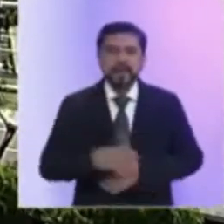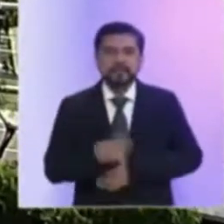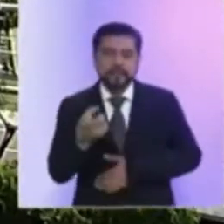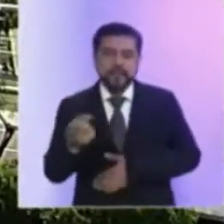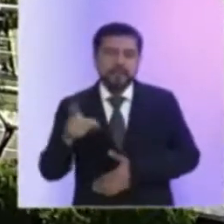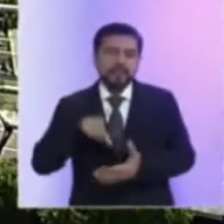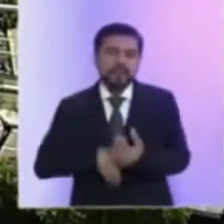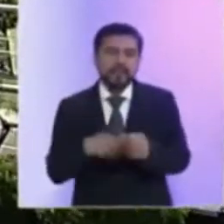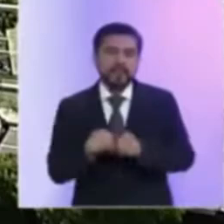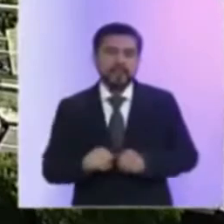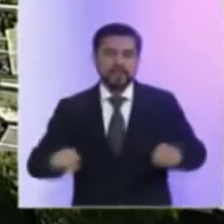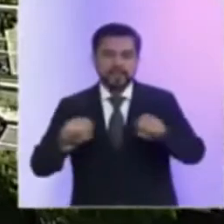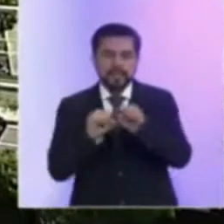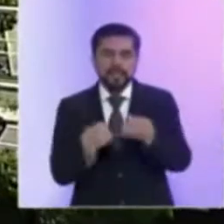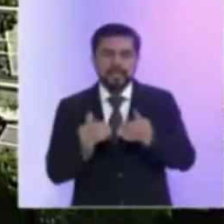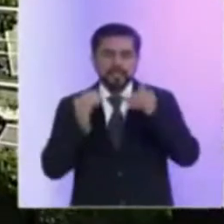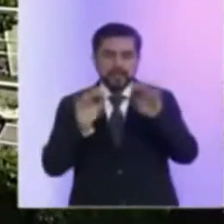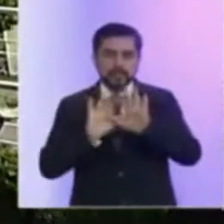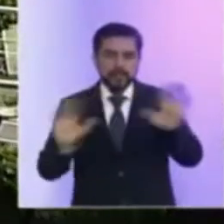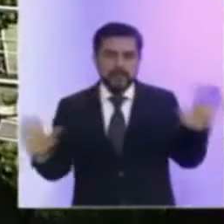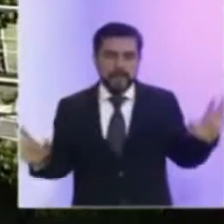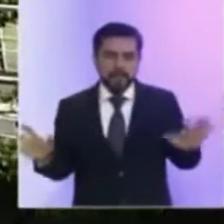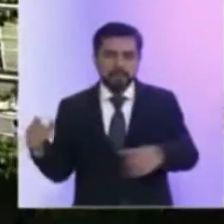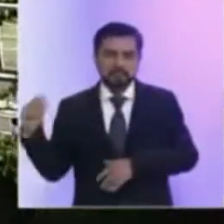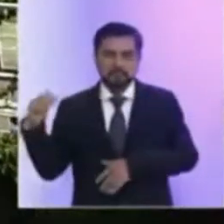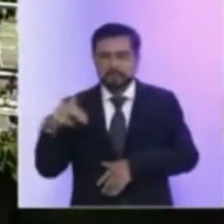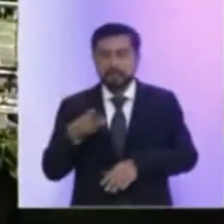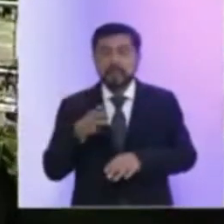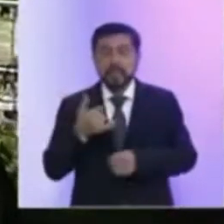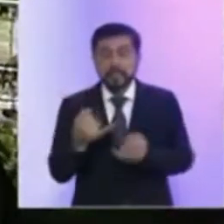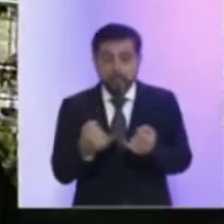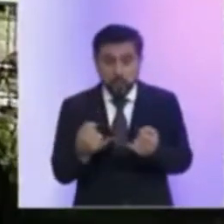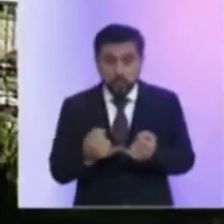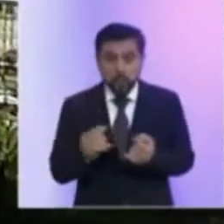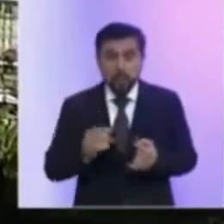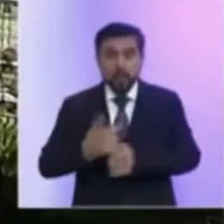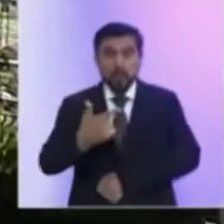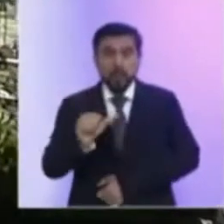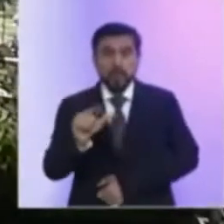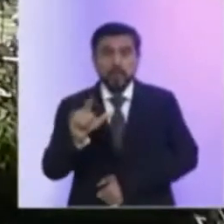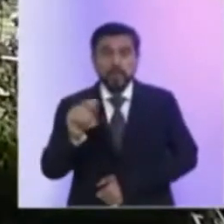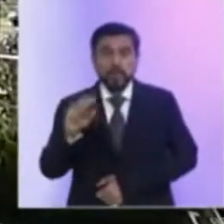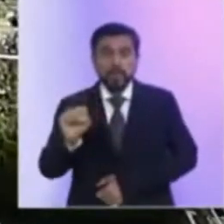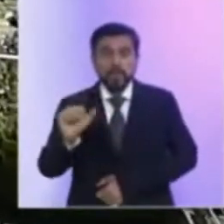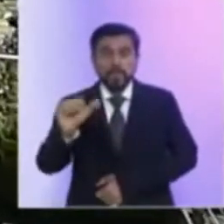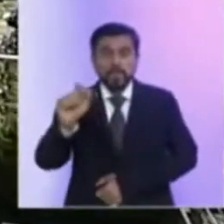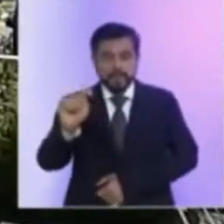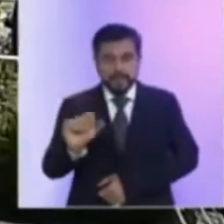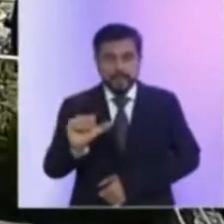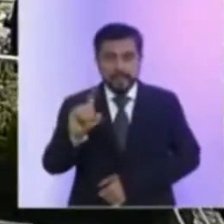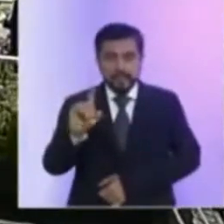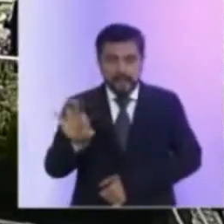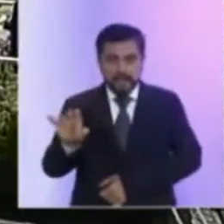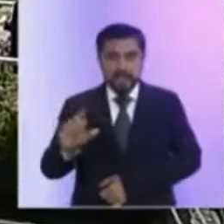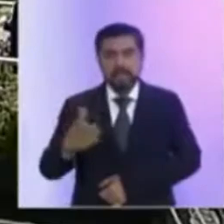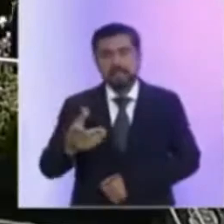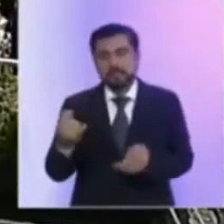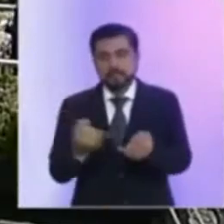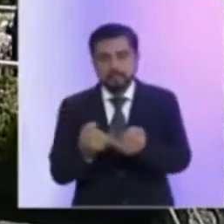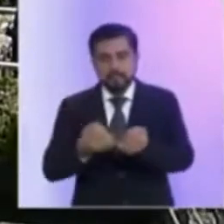de esta Sala Superior del Tribunal, también está presente Guadalupe Tadei, la presidenta del Instituto Nacional